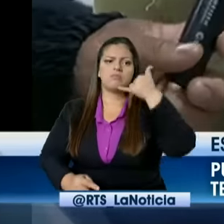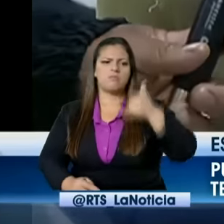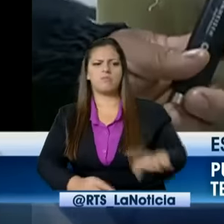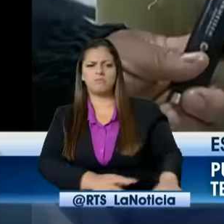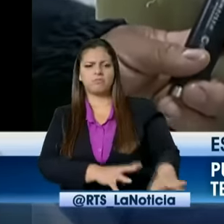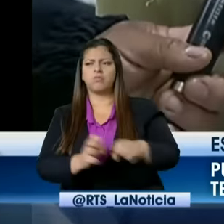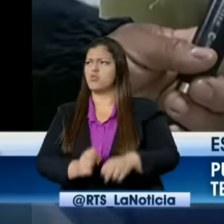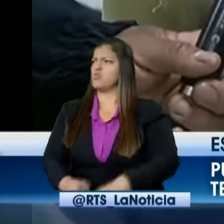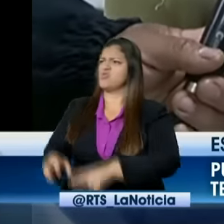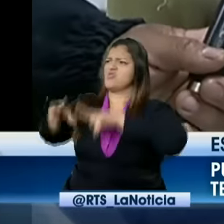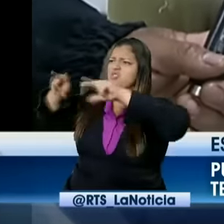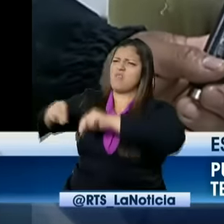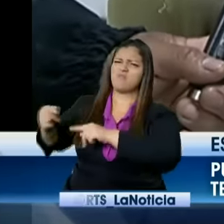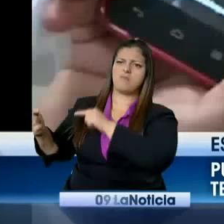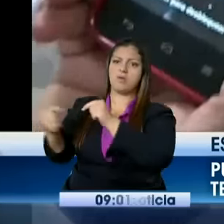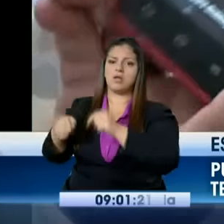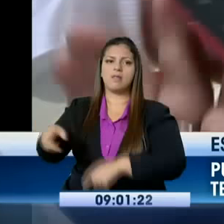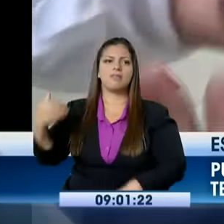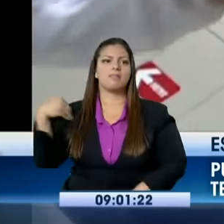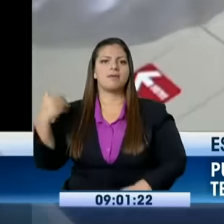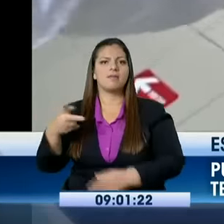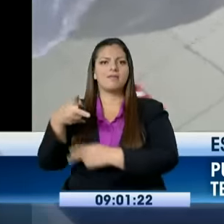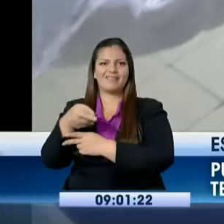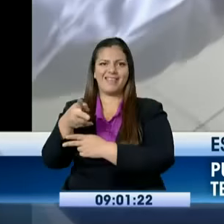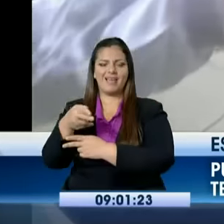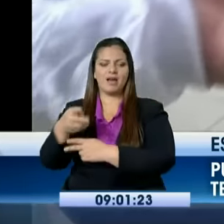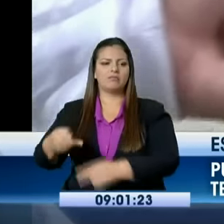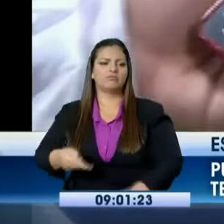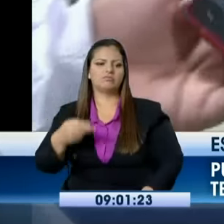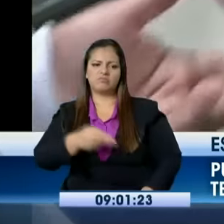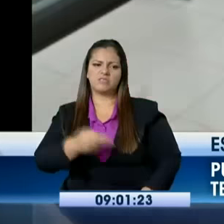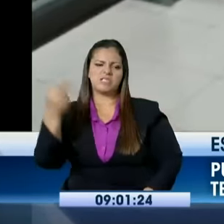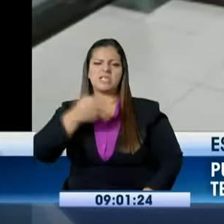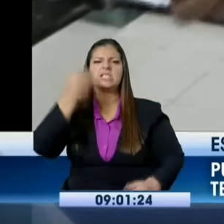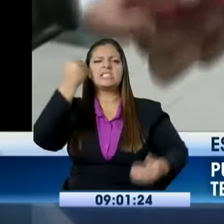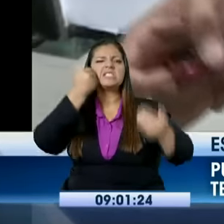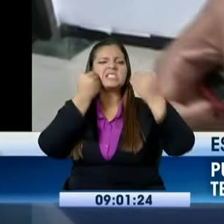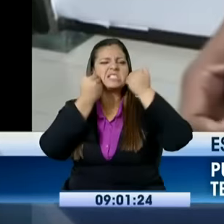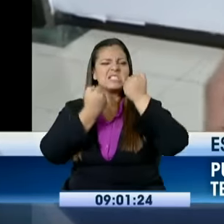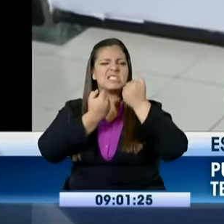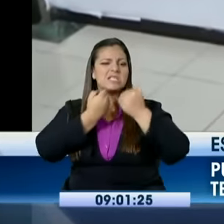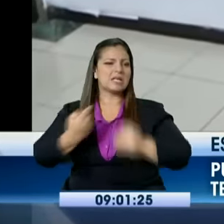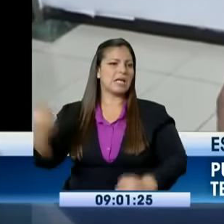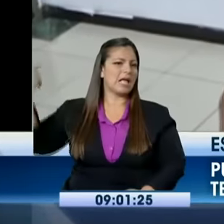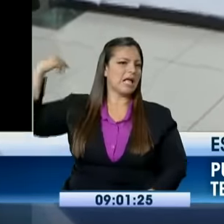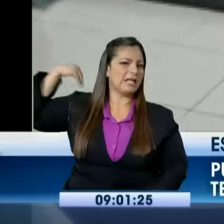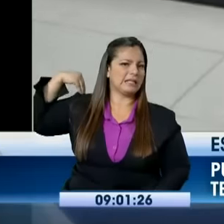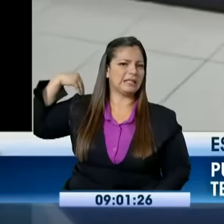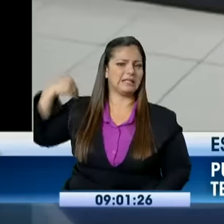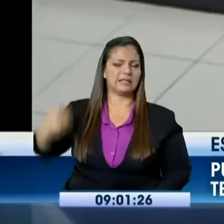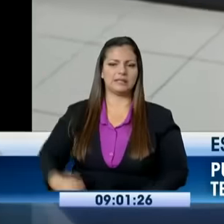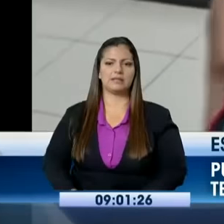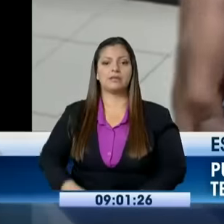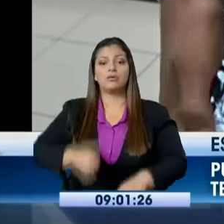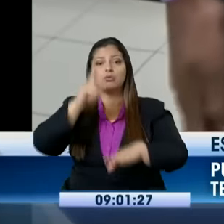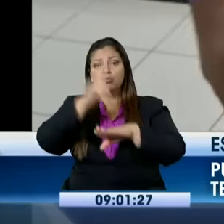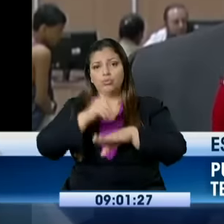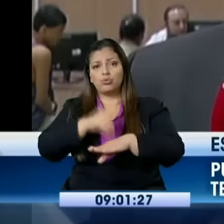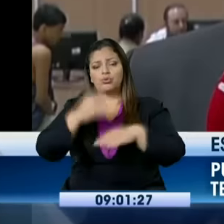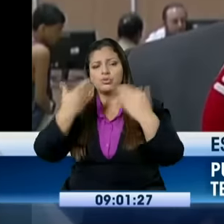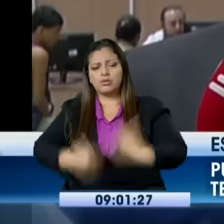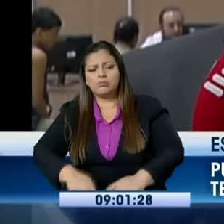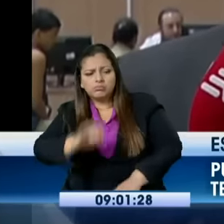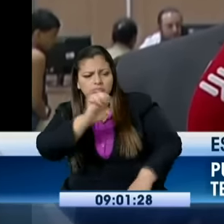dejó robar y sacó una tijera. Y con la tijera le dañó la cara, le dañó la espalda. Al reconocimiento médico legal se